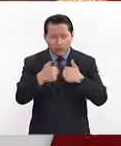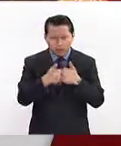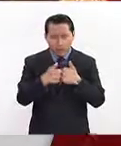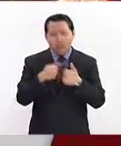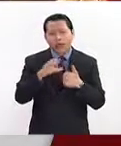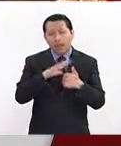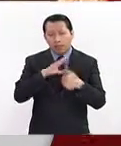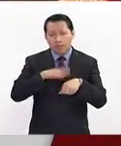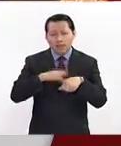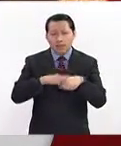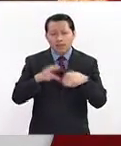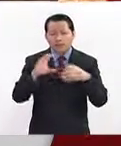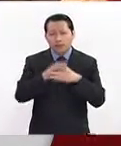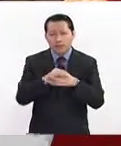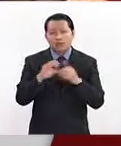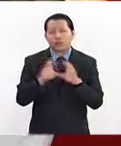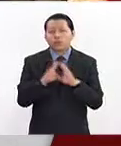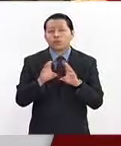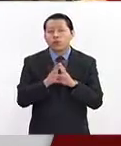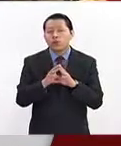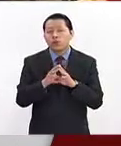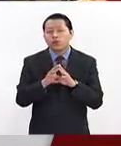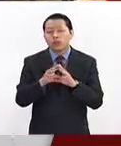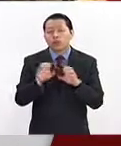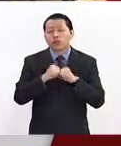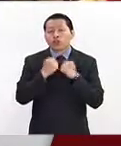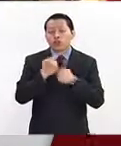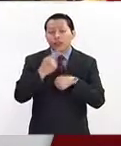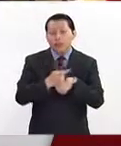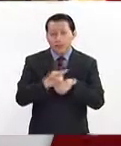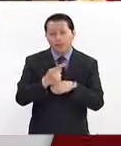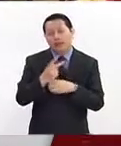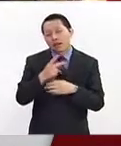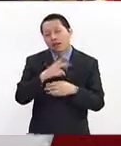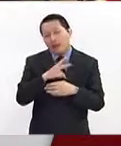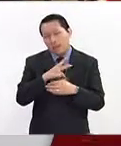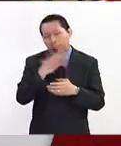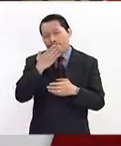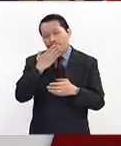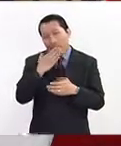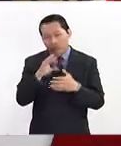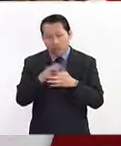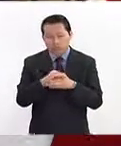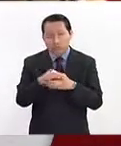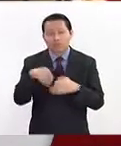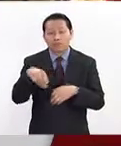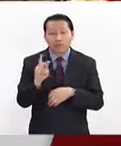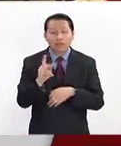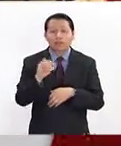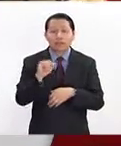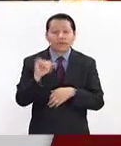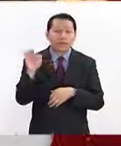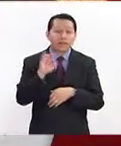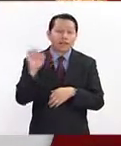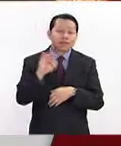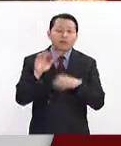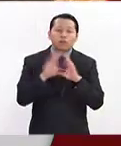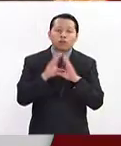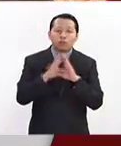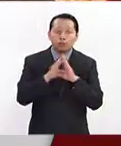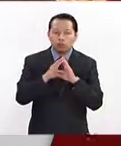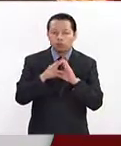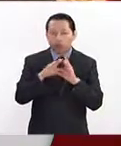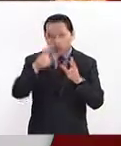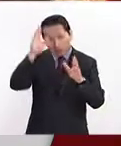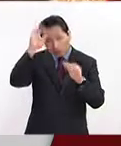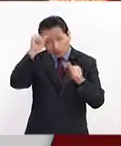creciente integración, hay una genuina sociedad binacional. Sin embargo, sí es previsible que un acuerdo